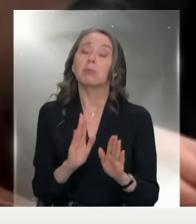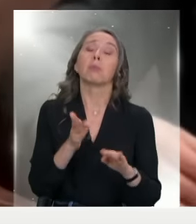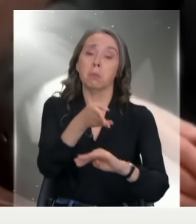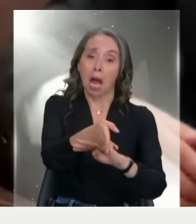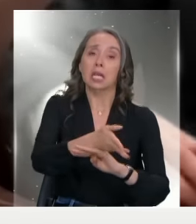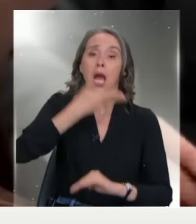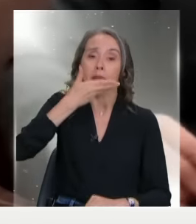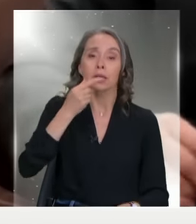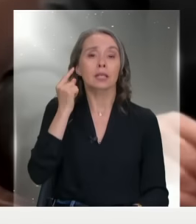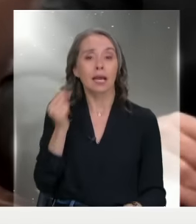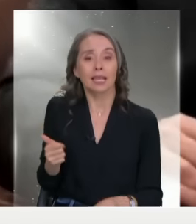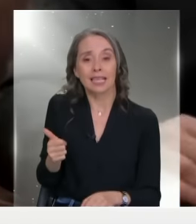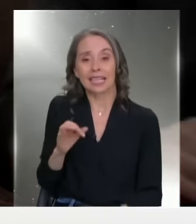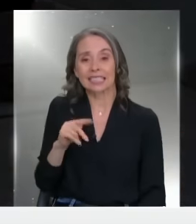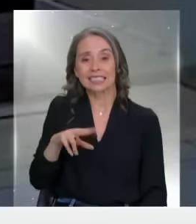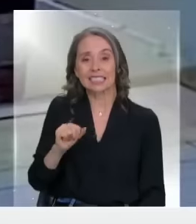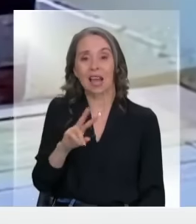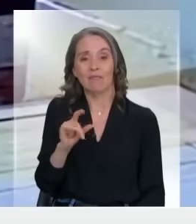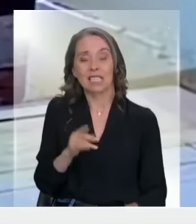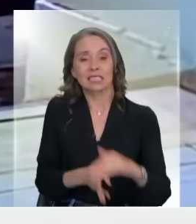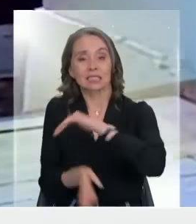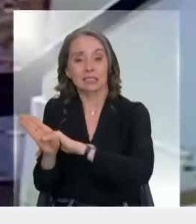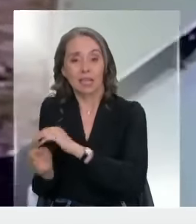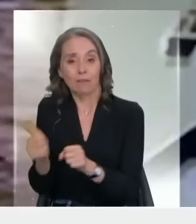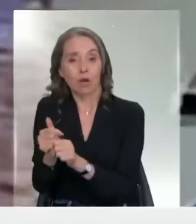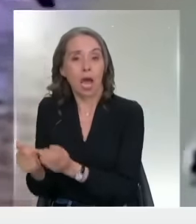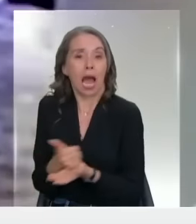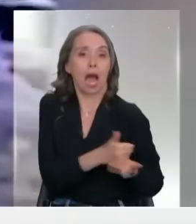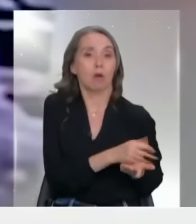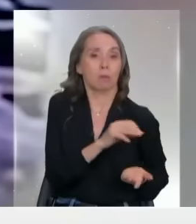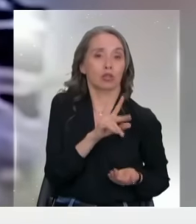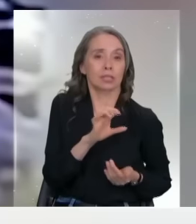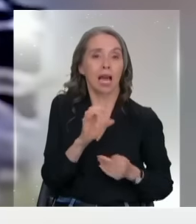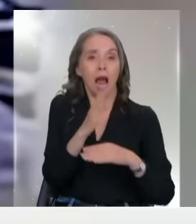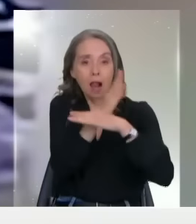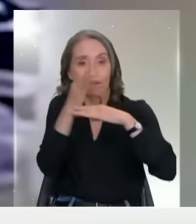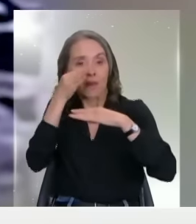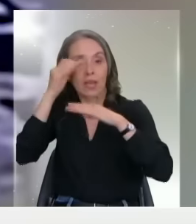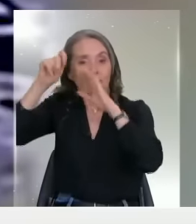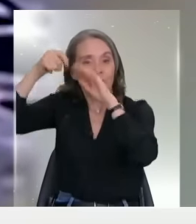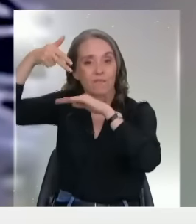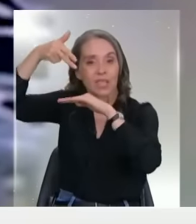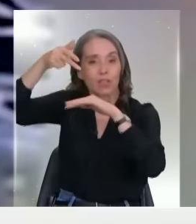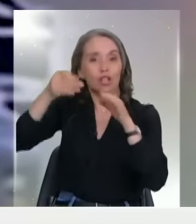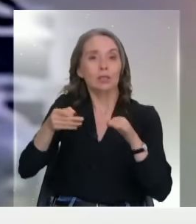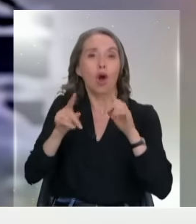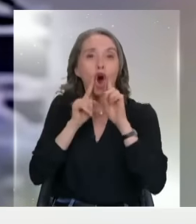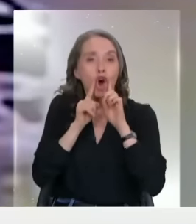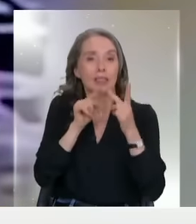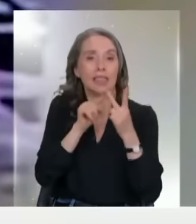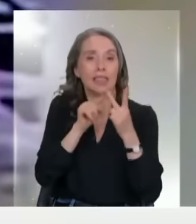Tras la salida de Cristina Vilches, quien habría ayudado a Manuel Monsalve a revisar las cámaras de seguridad del hotel, del restaurante y del municipio